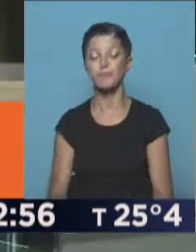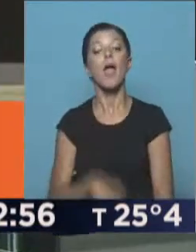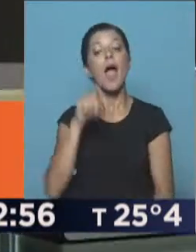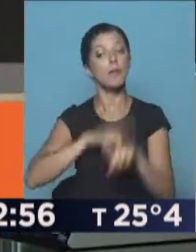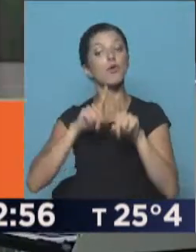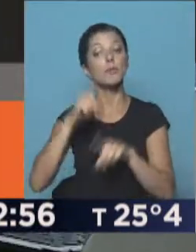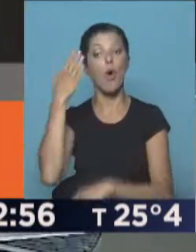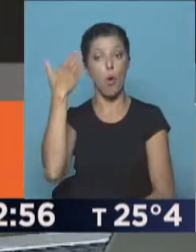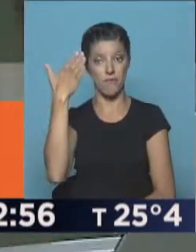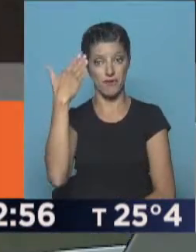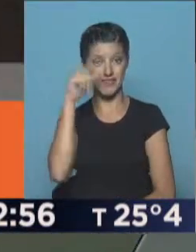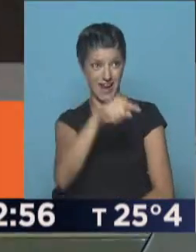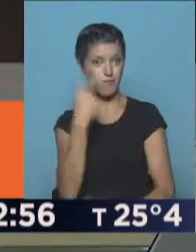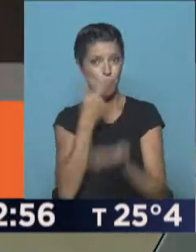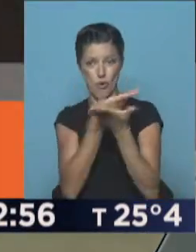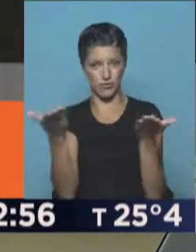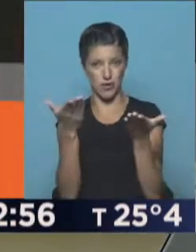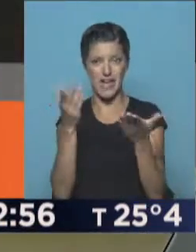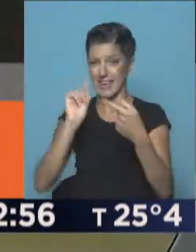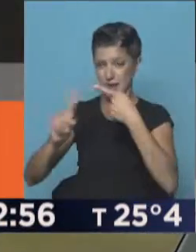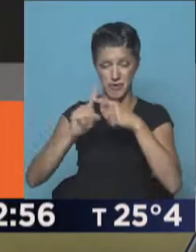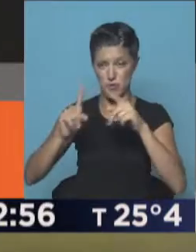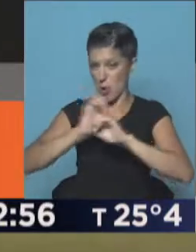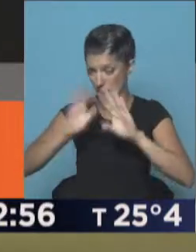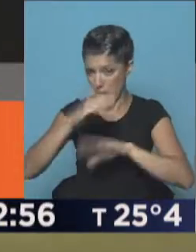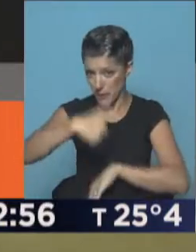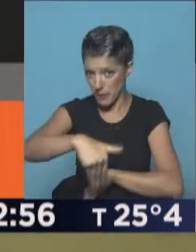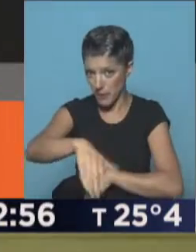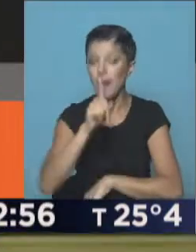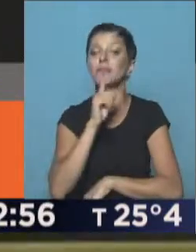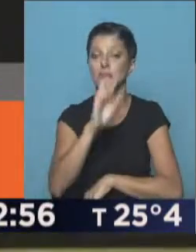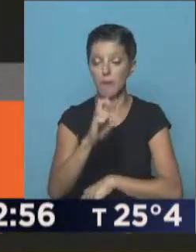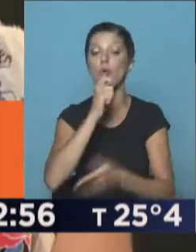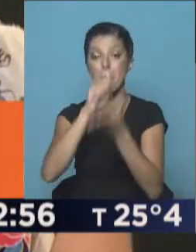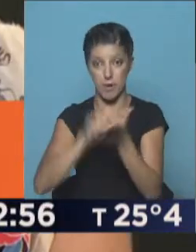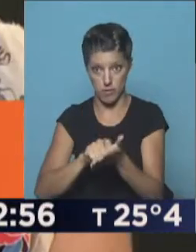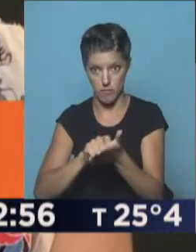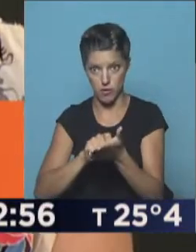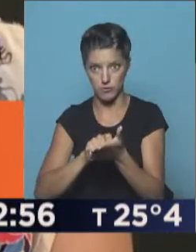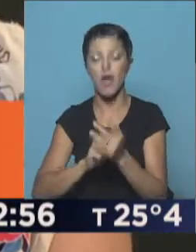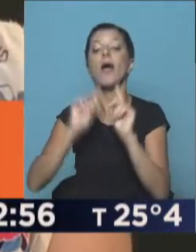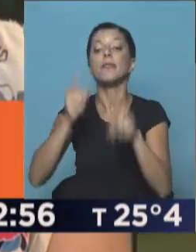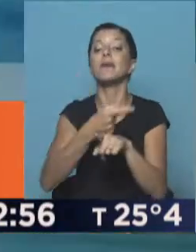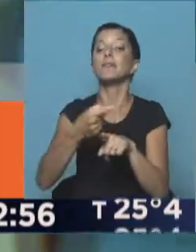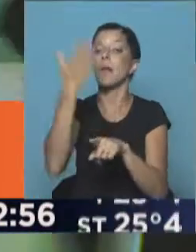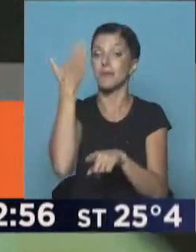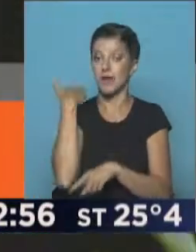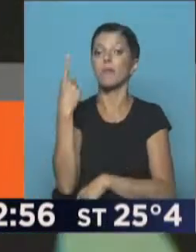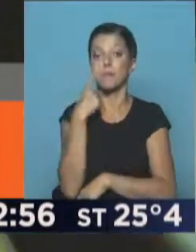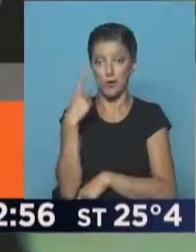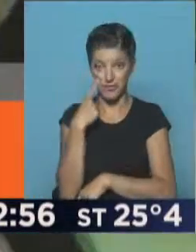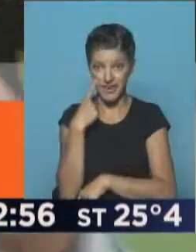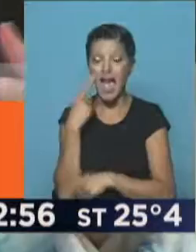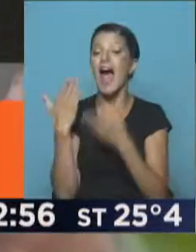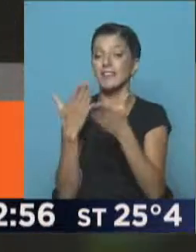mostró nuevamente la mala relación que seguramente va a tener el presidente Trump con la prensa. También esta semana se supo que nombró como asesor a su